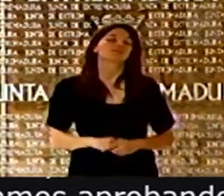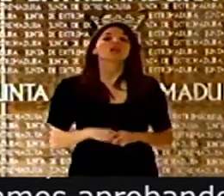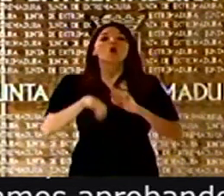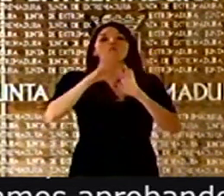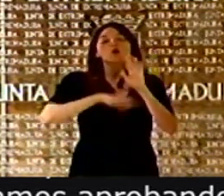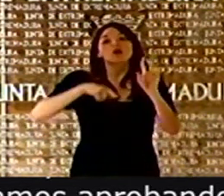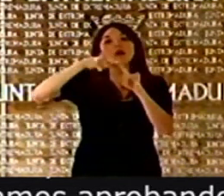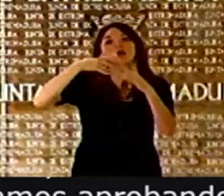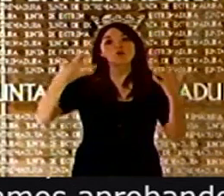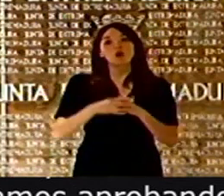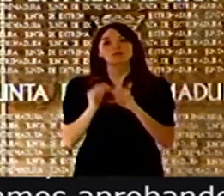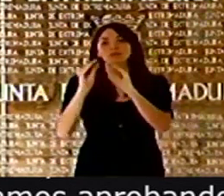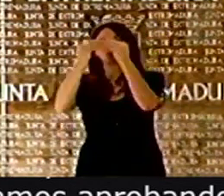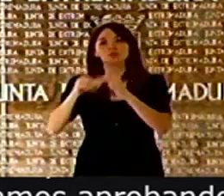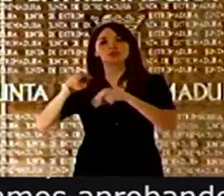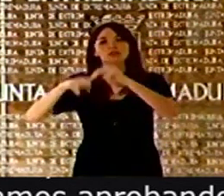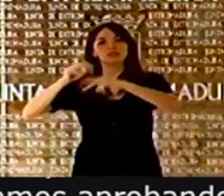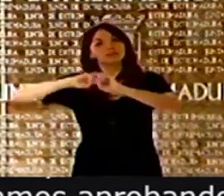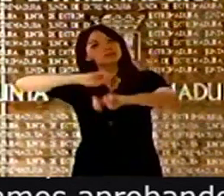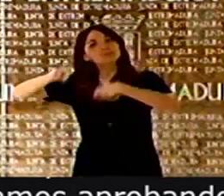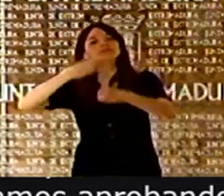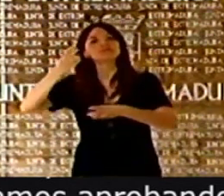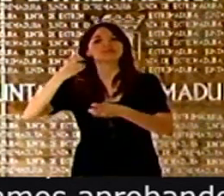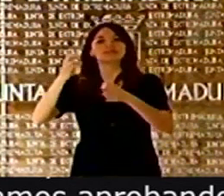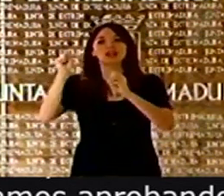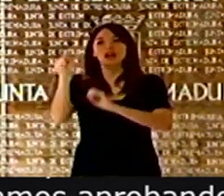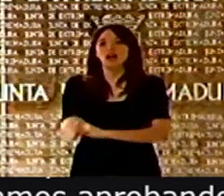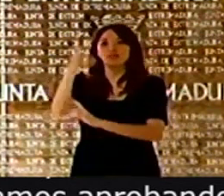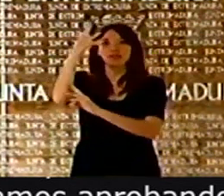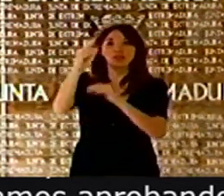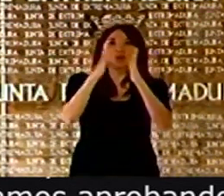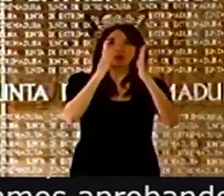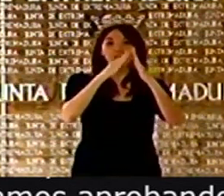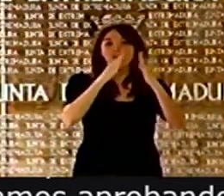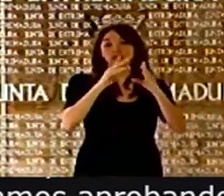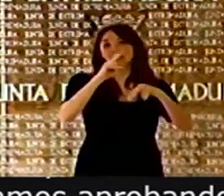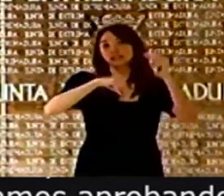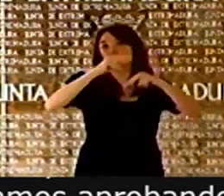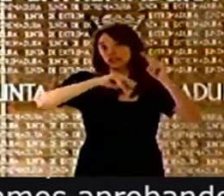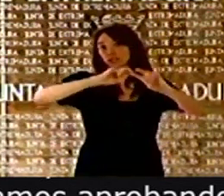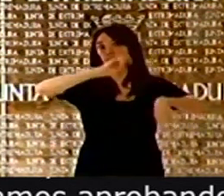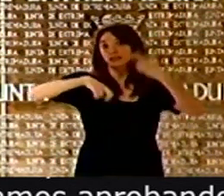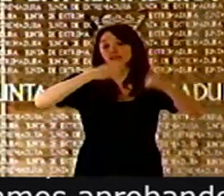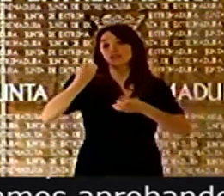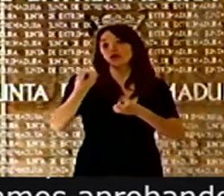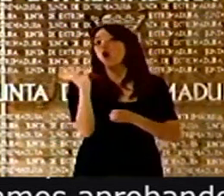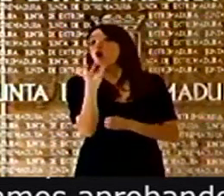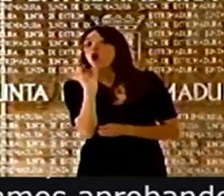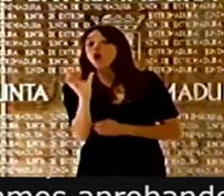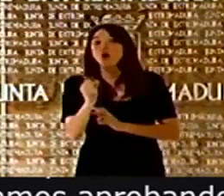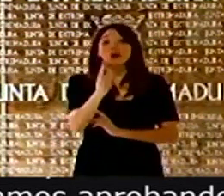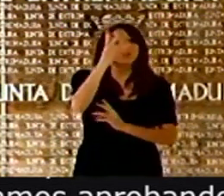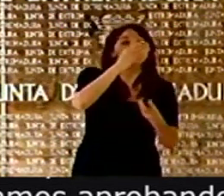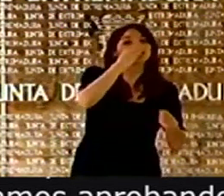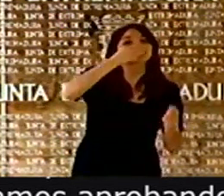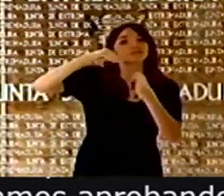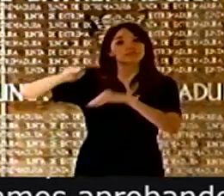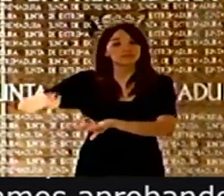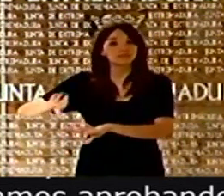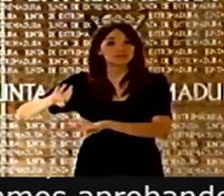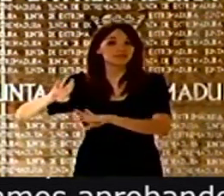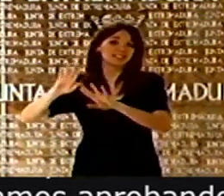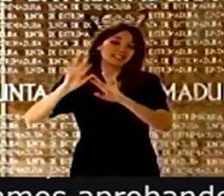realización conjunta de obras de rehabilitación en edificios y viviendas o bien en sustitución de edificios o